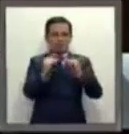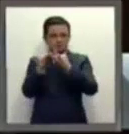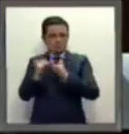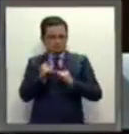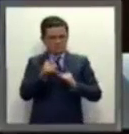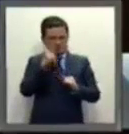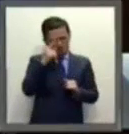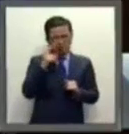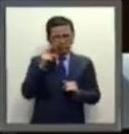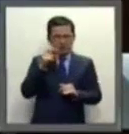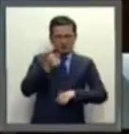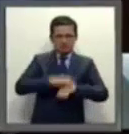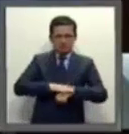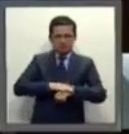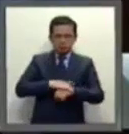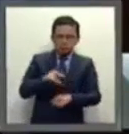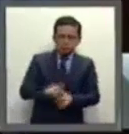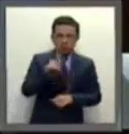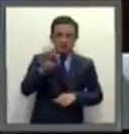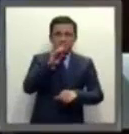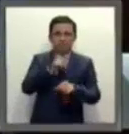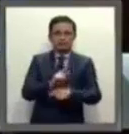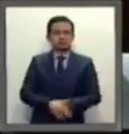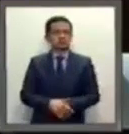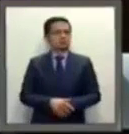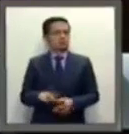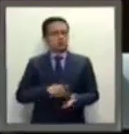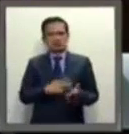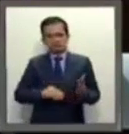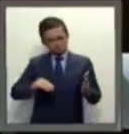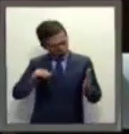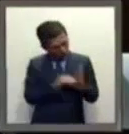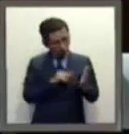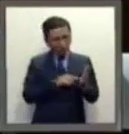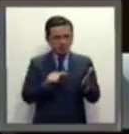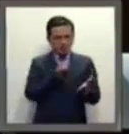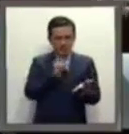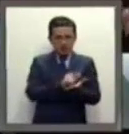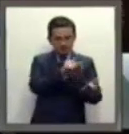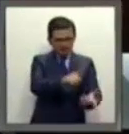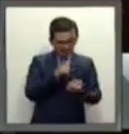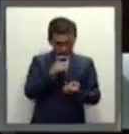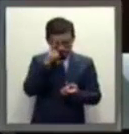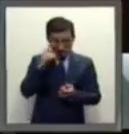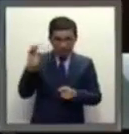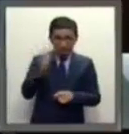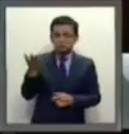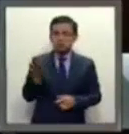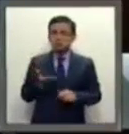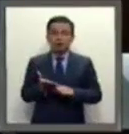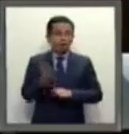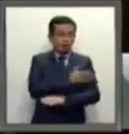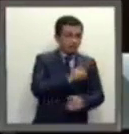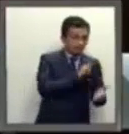Pública Federal. De nueva cuenta, en una disposición en la Ley de Ingresos de la Federación, se da borrón a la